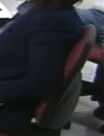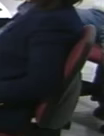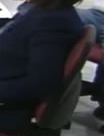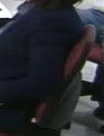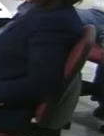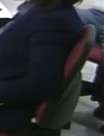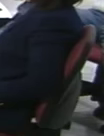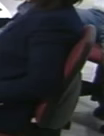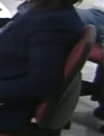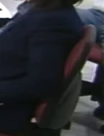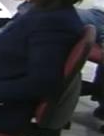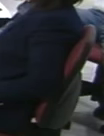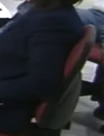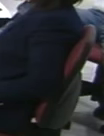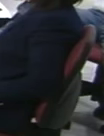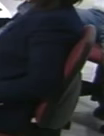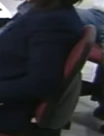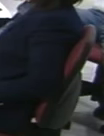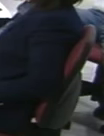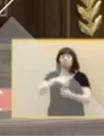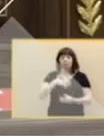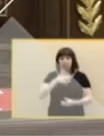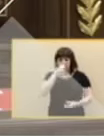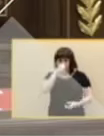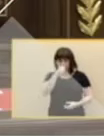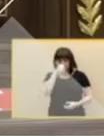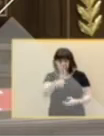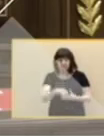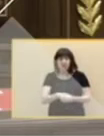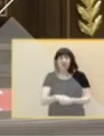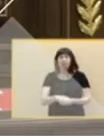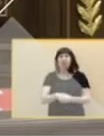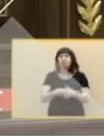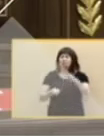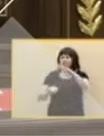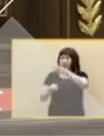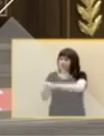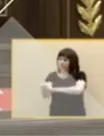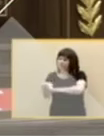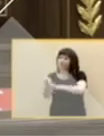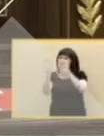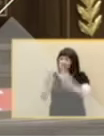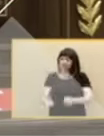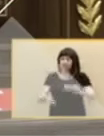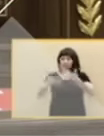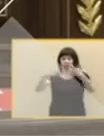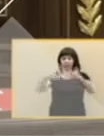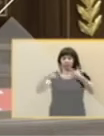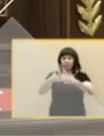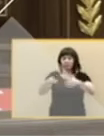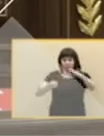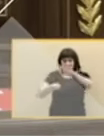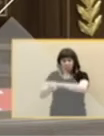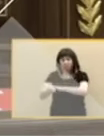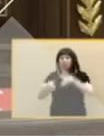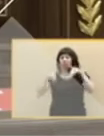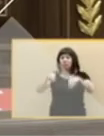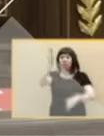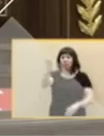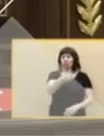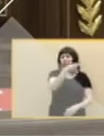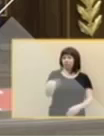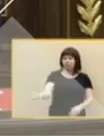pertenecientes al Grupo Socialista hemos registrado una moción de censura dirigida a exigir la responsabilidad política